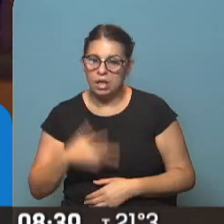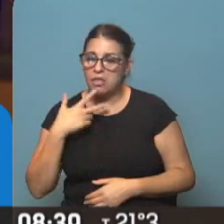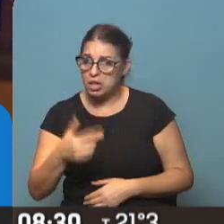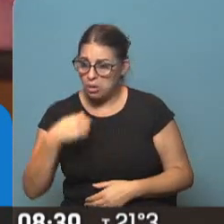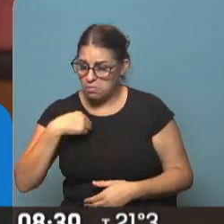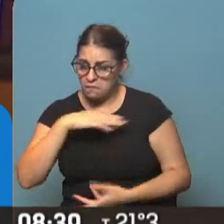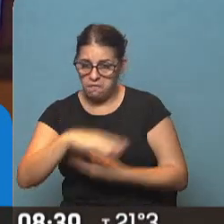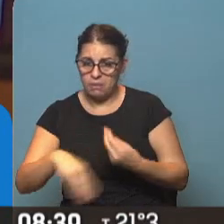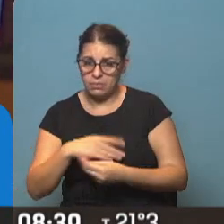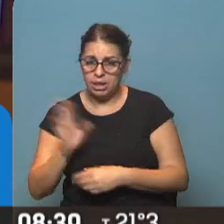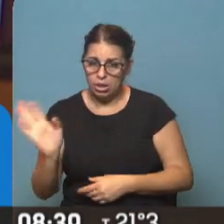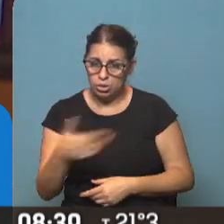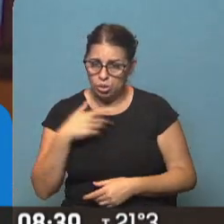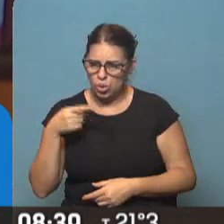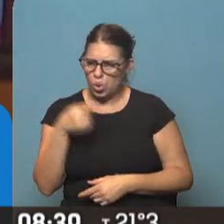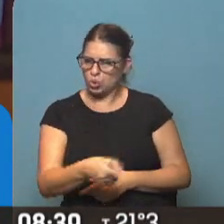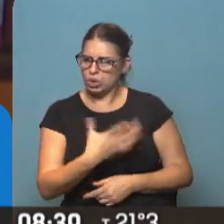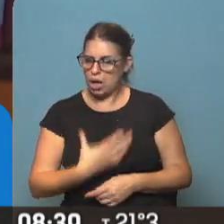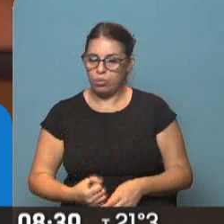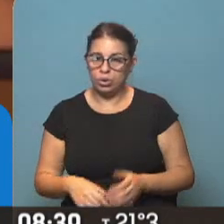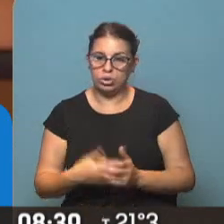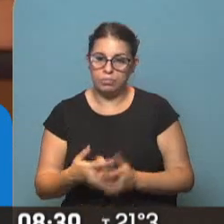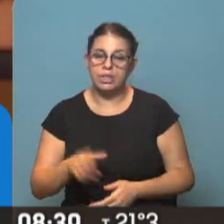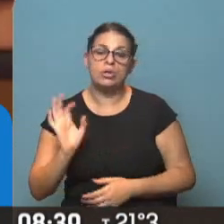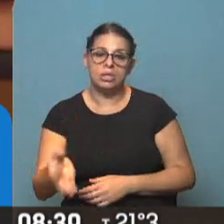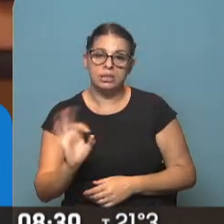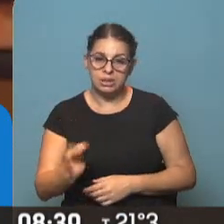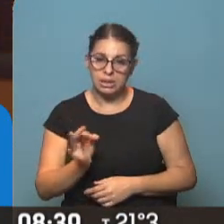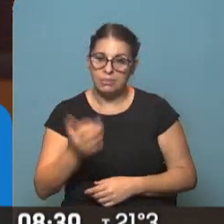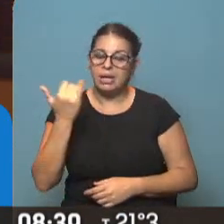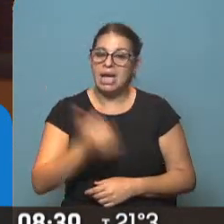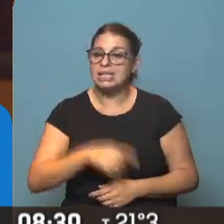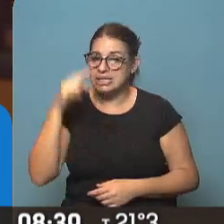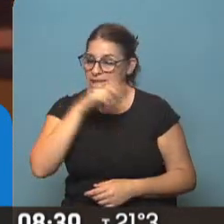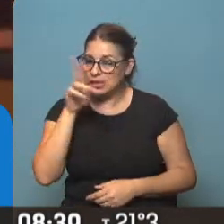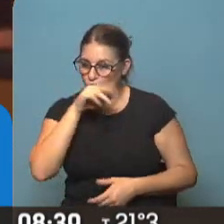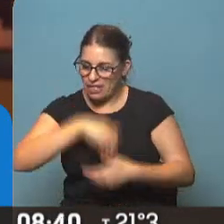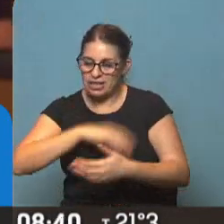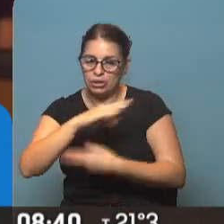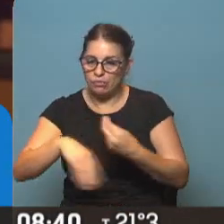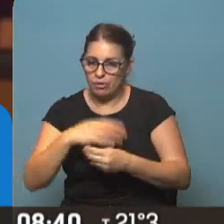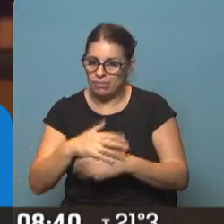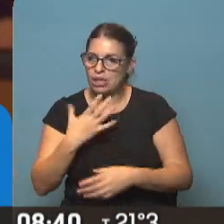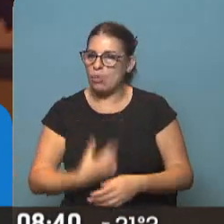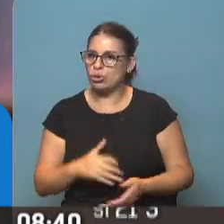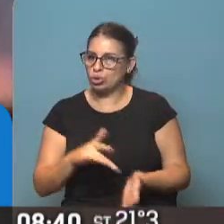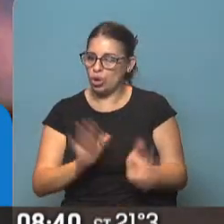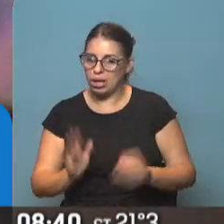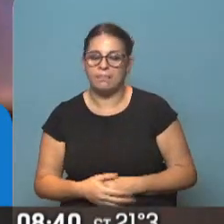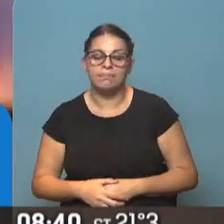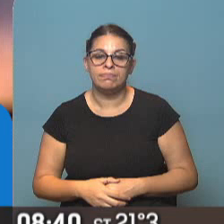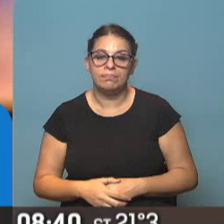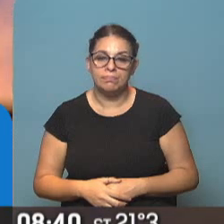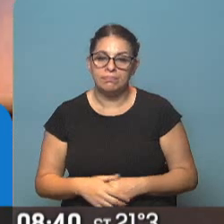mi familia están todos en contra pero sabemos que hay siete mujeres que pasaron por la experiencia del aborto